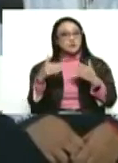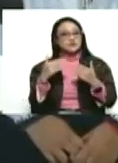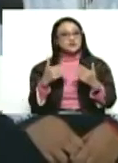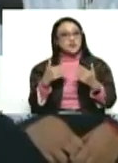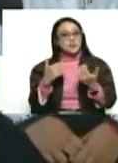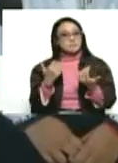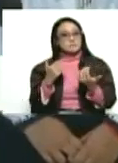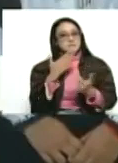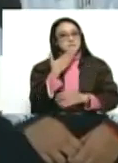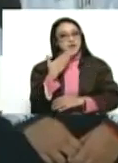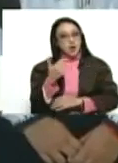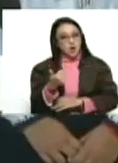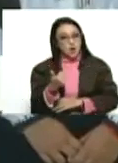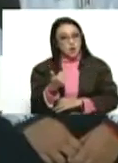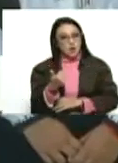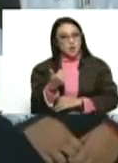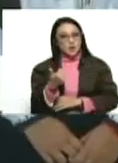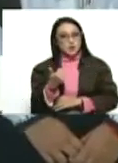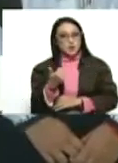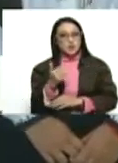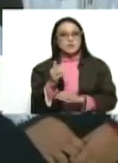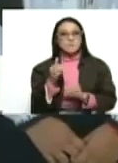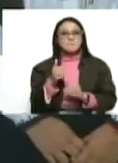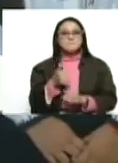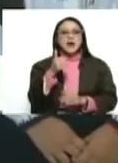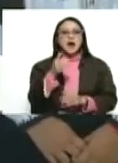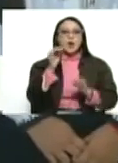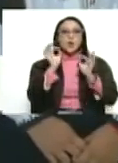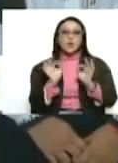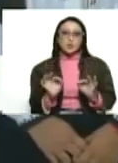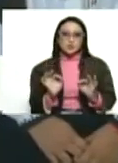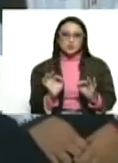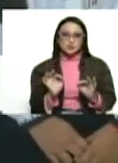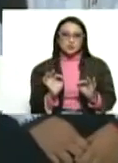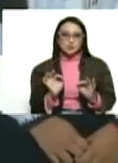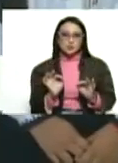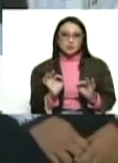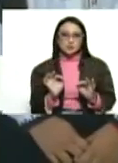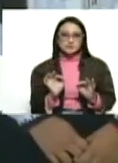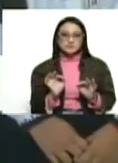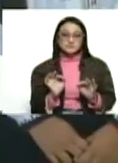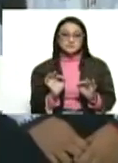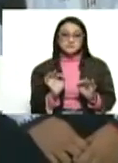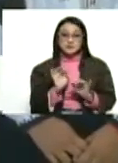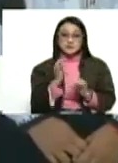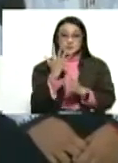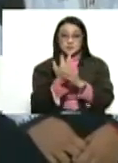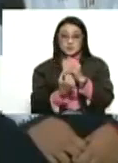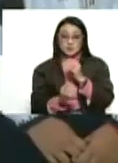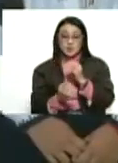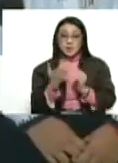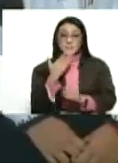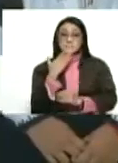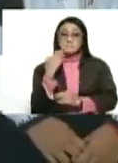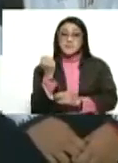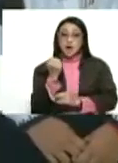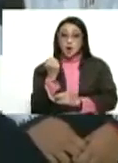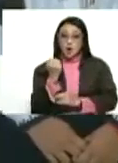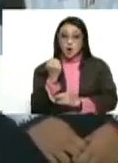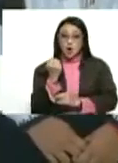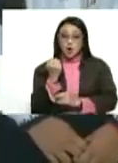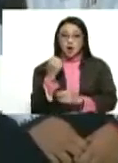más universal y más justo y donde podamos extraer de allí a las mejores y a los mejores